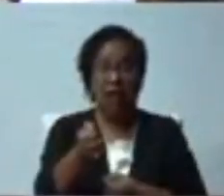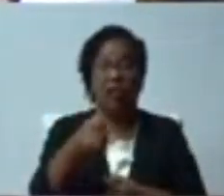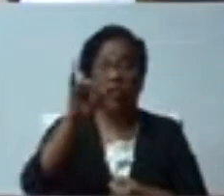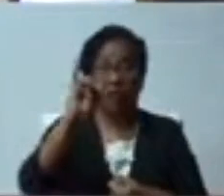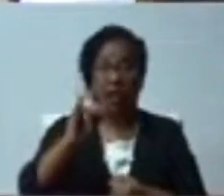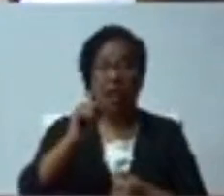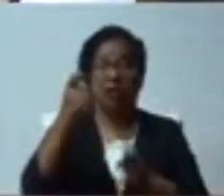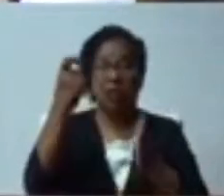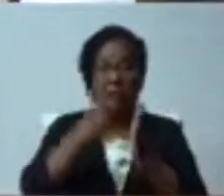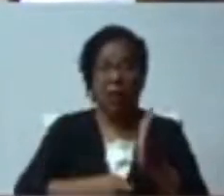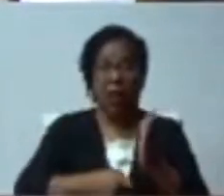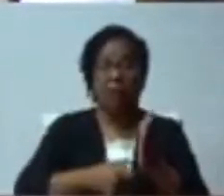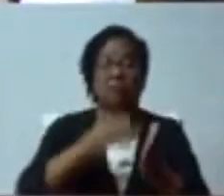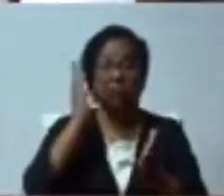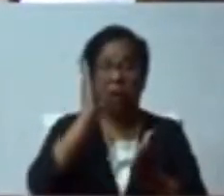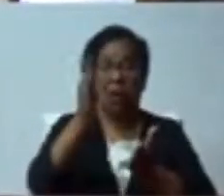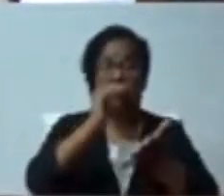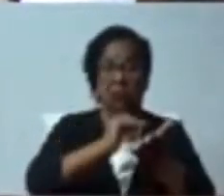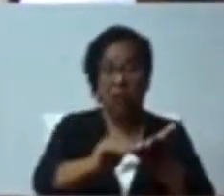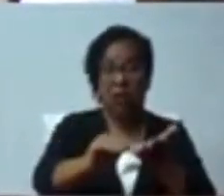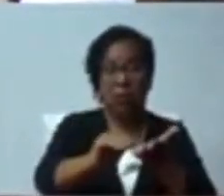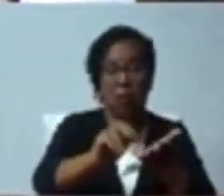esa importante